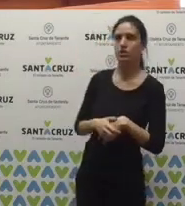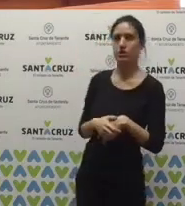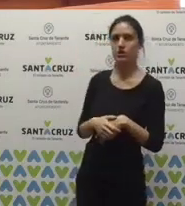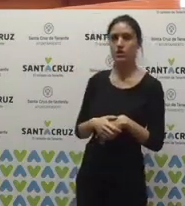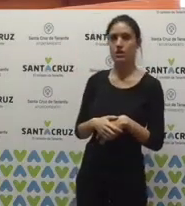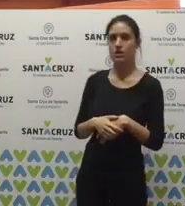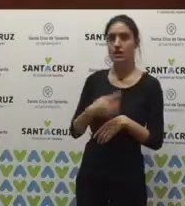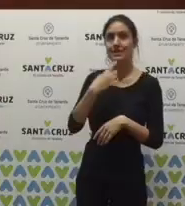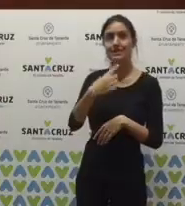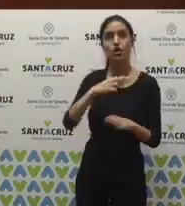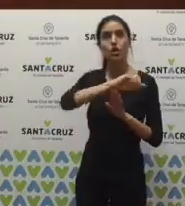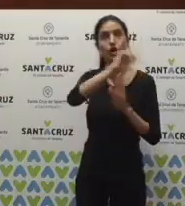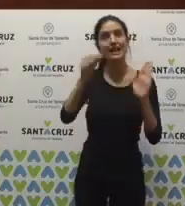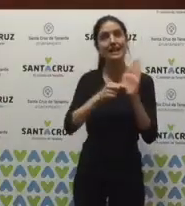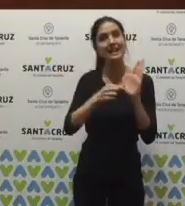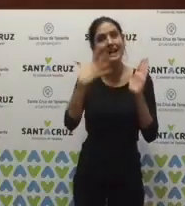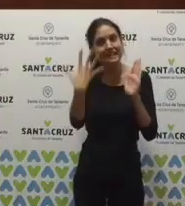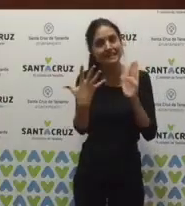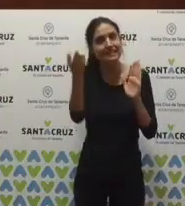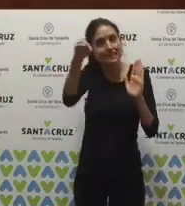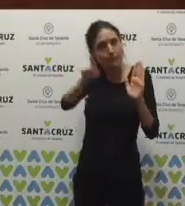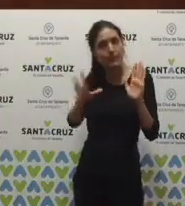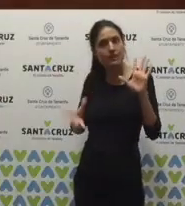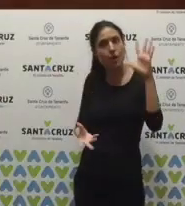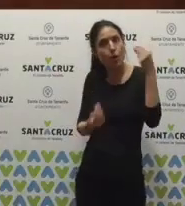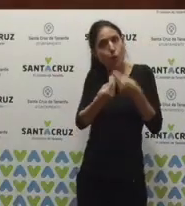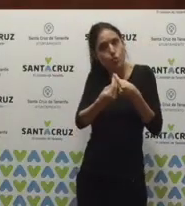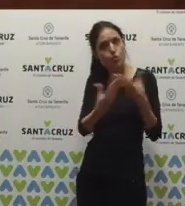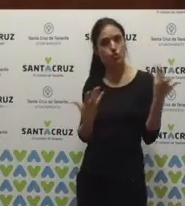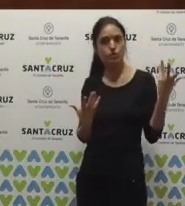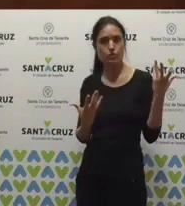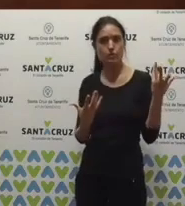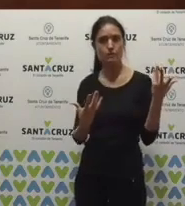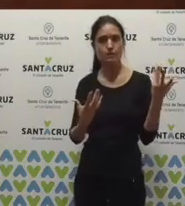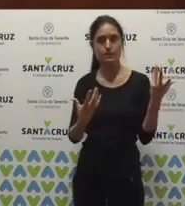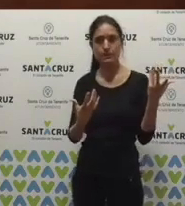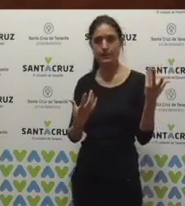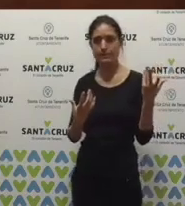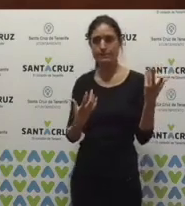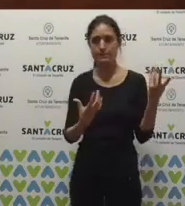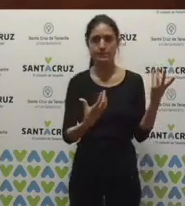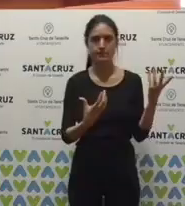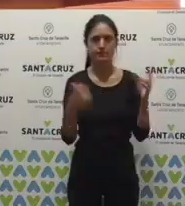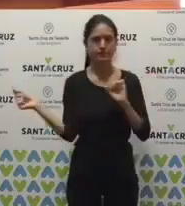uniendo la quinta también estoy durmiendo escribiendo la